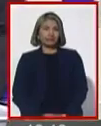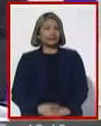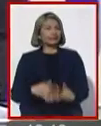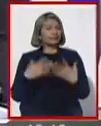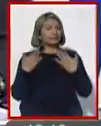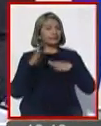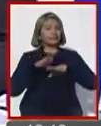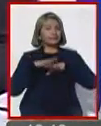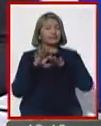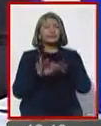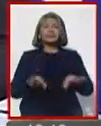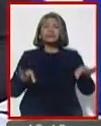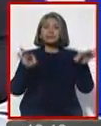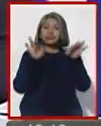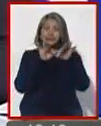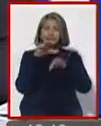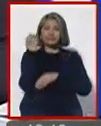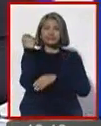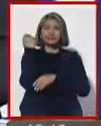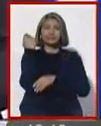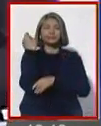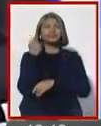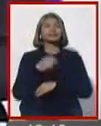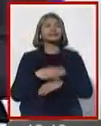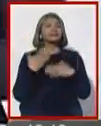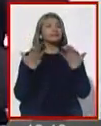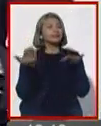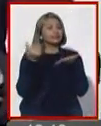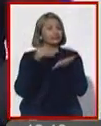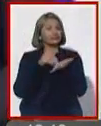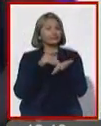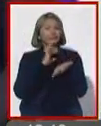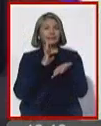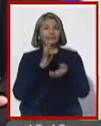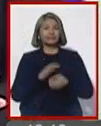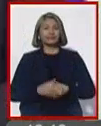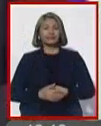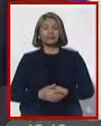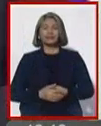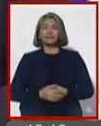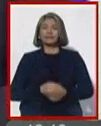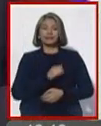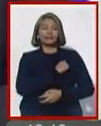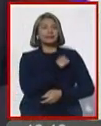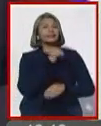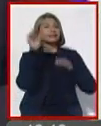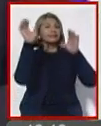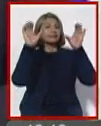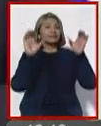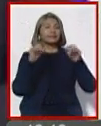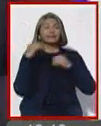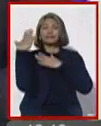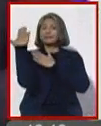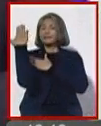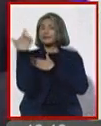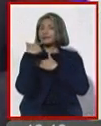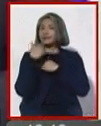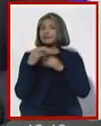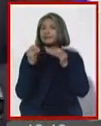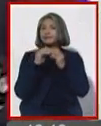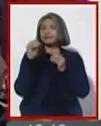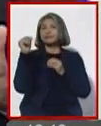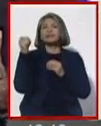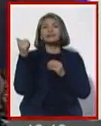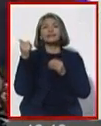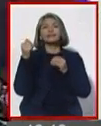Bueno, ahí están los consejos importantes para que los tome en cuenta. Vamos a volver a hablar ahora del comportamiento del clima, porque el municipio cruceño ha atendido más